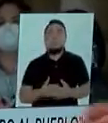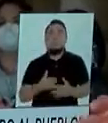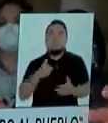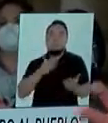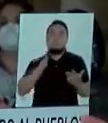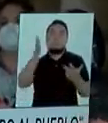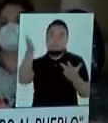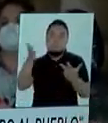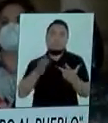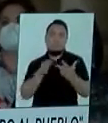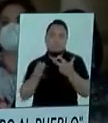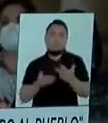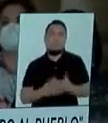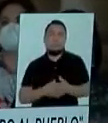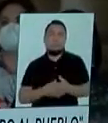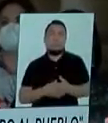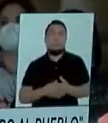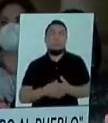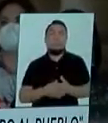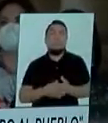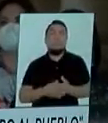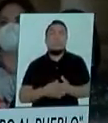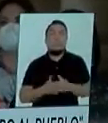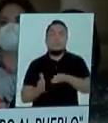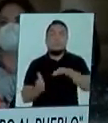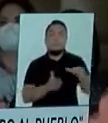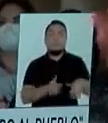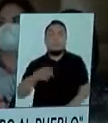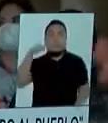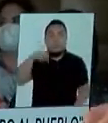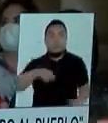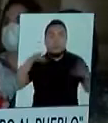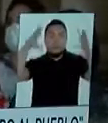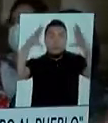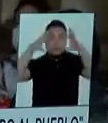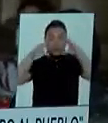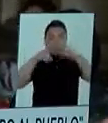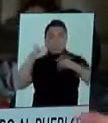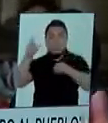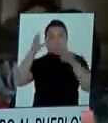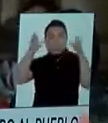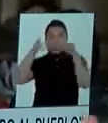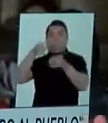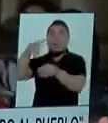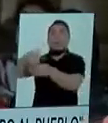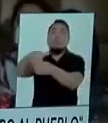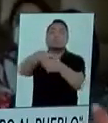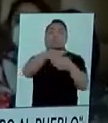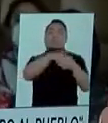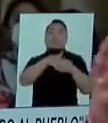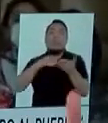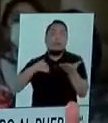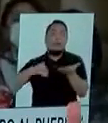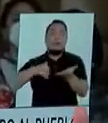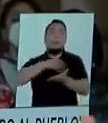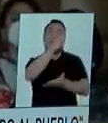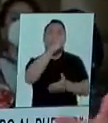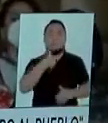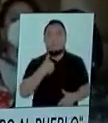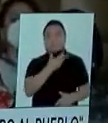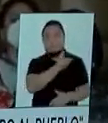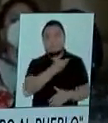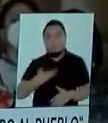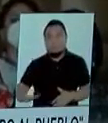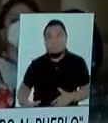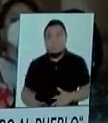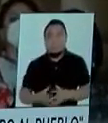esto es un golpe de Estado, cuando ha sido absolutamente en Canal 2, salió el señor Urbiola y dijo esto es legal, salió el señor Ferrero, esto